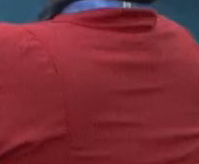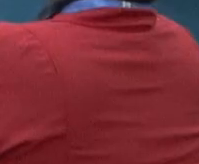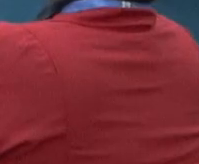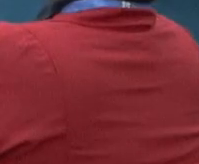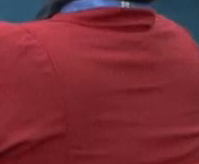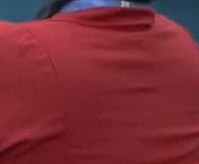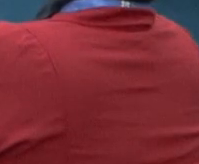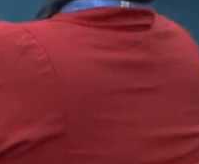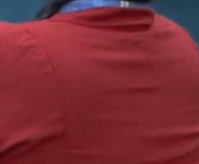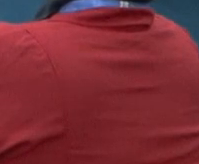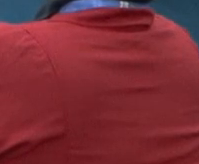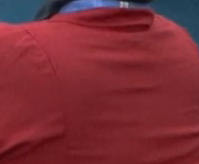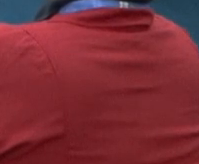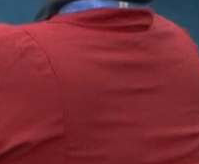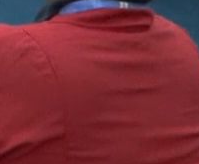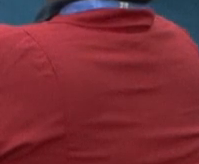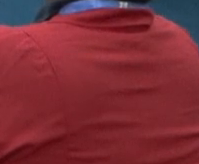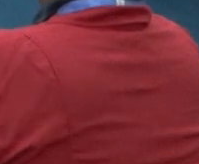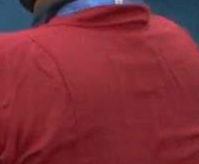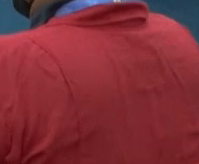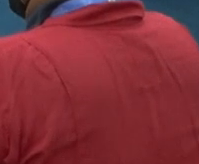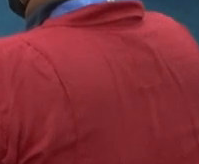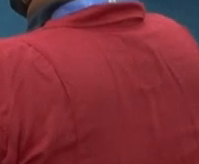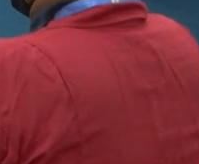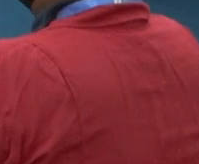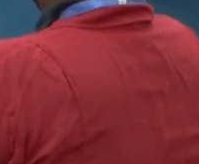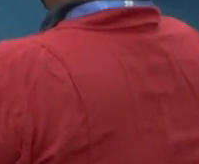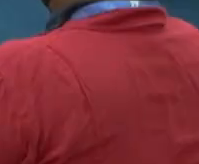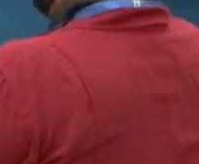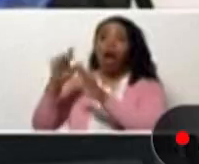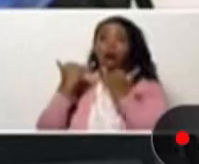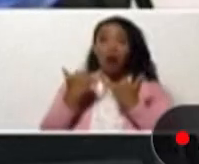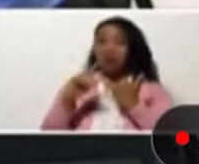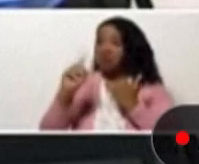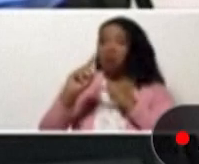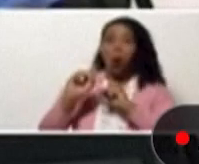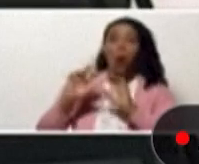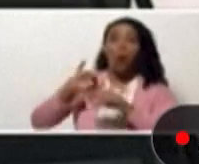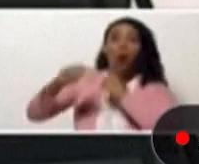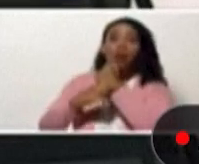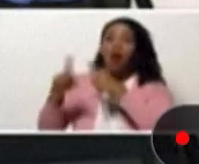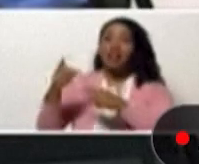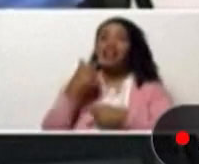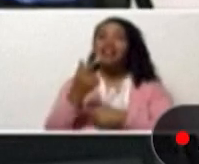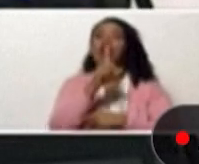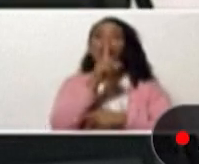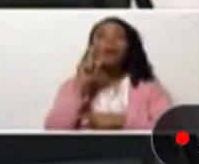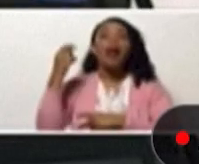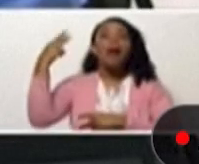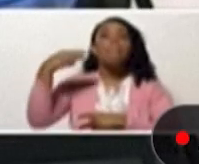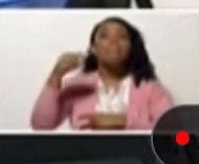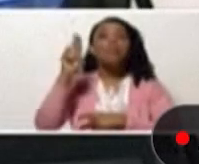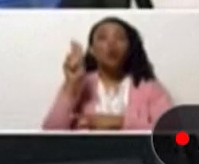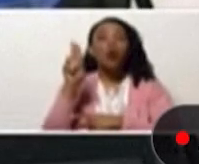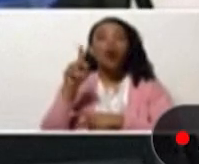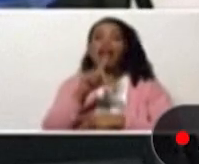en el extranjero que servirían para aliviar el colapso de servicios básicos ellos se han llamado la pu la plataforma